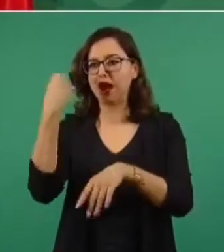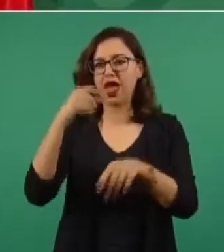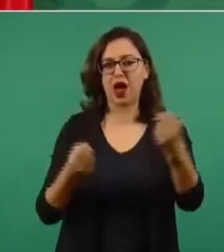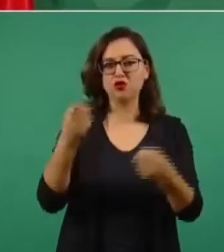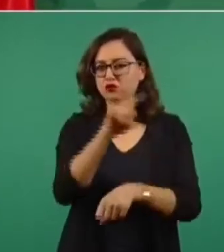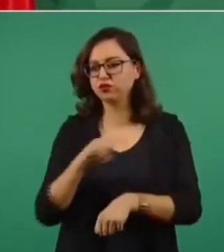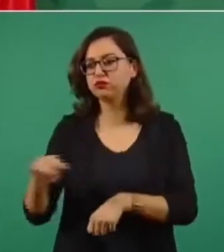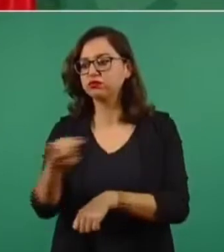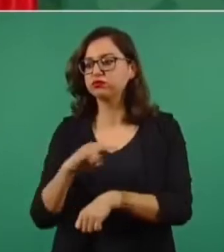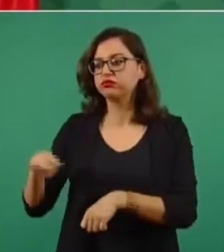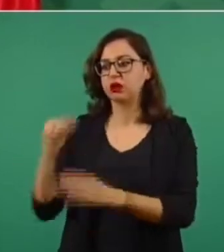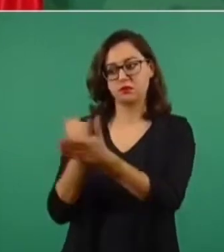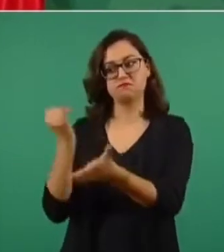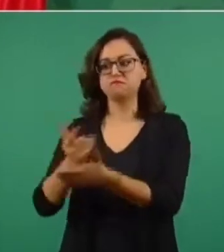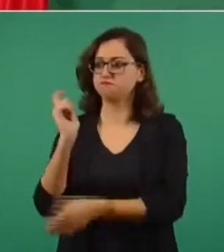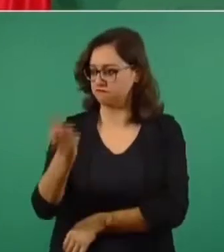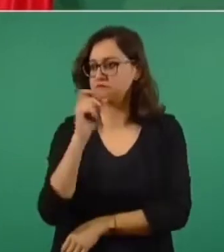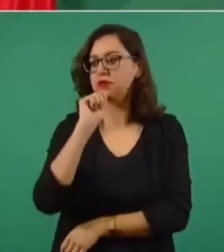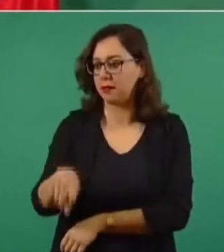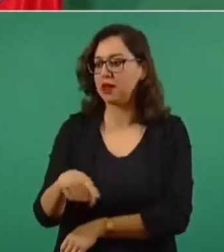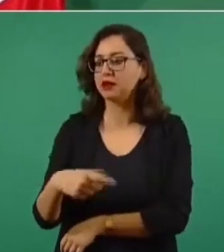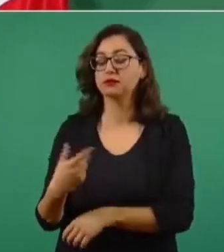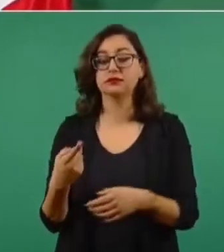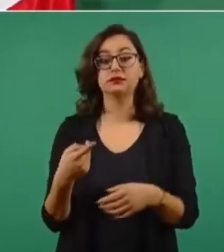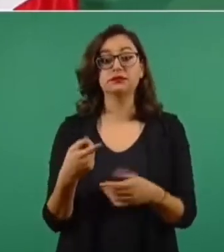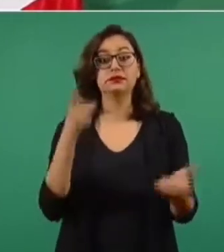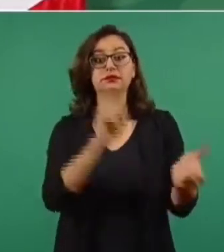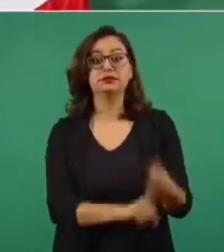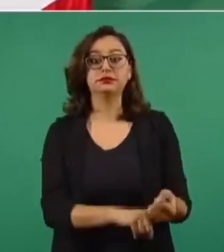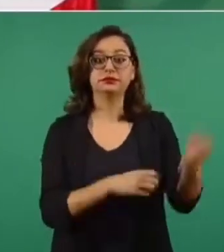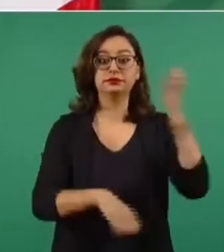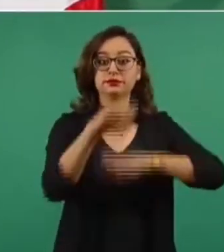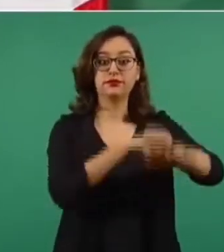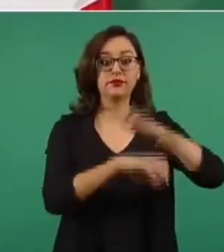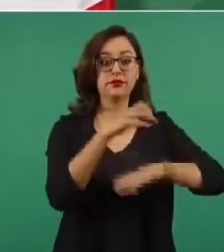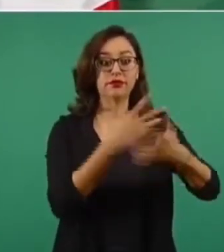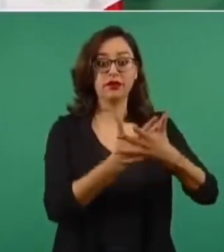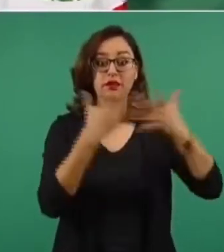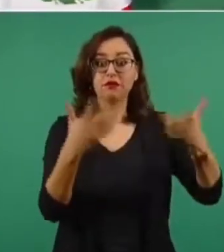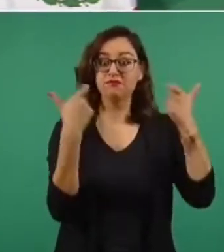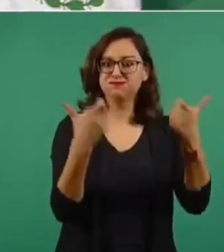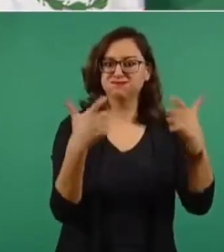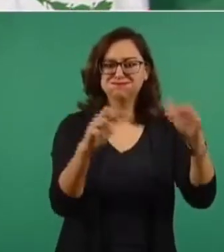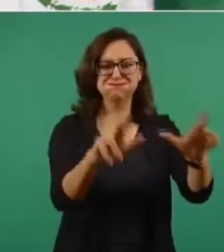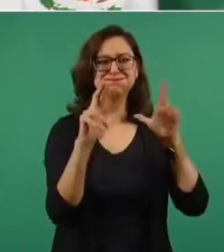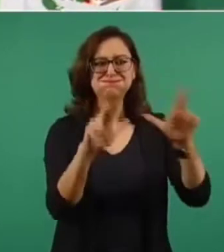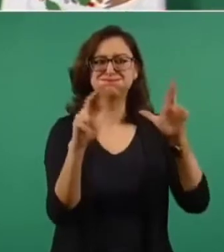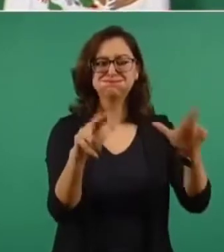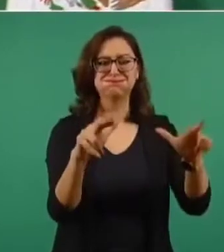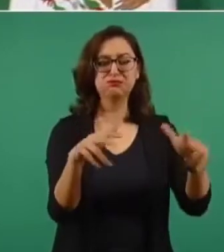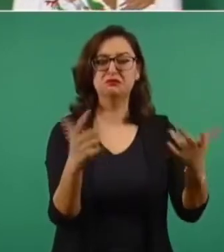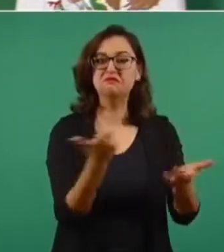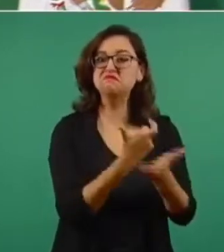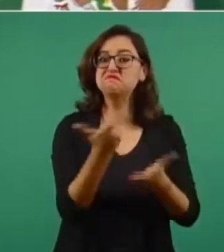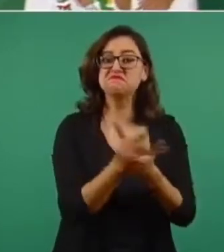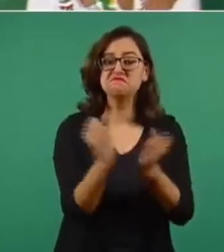Mientras las grandes corporaciones económicas, financieras, no pagaban